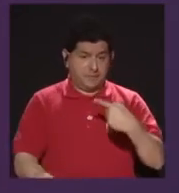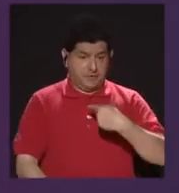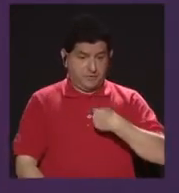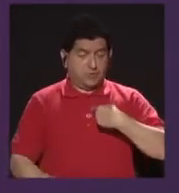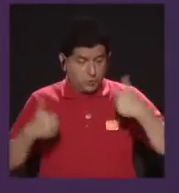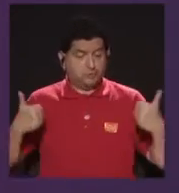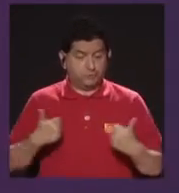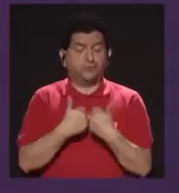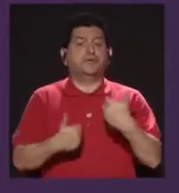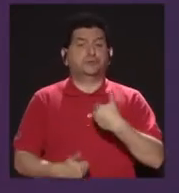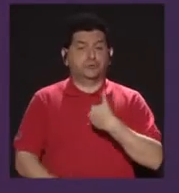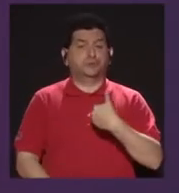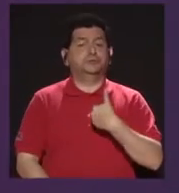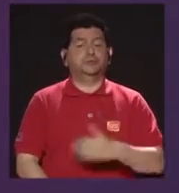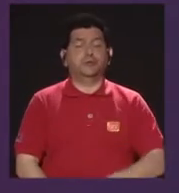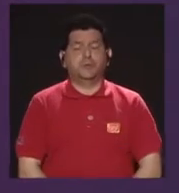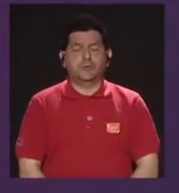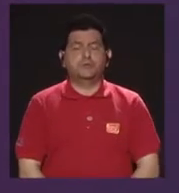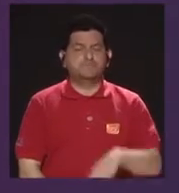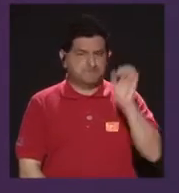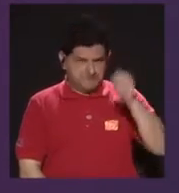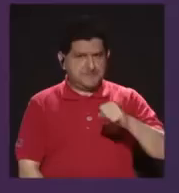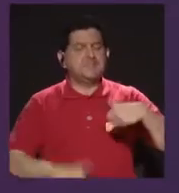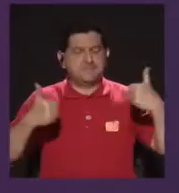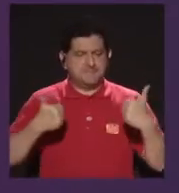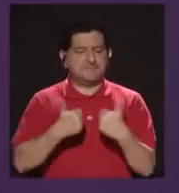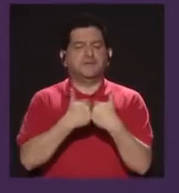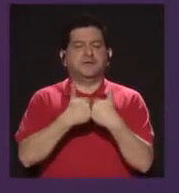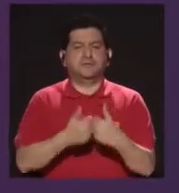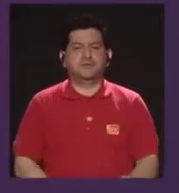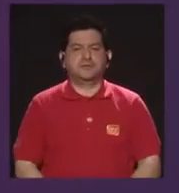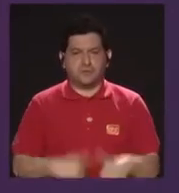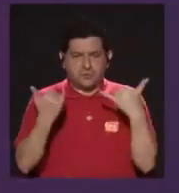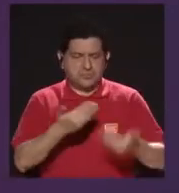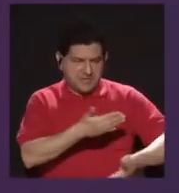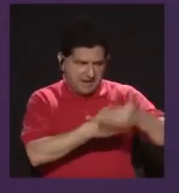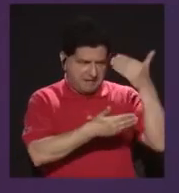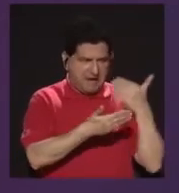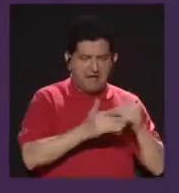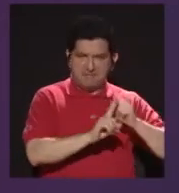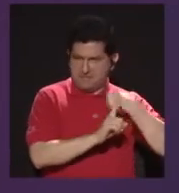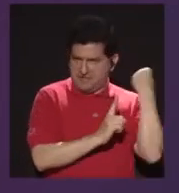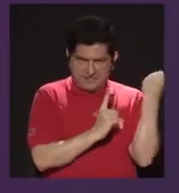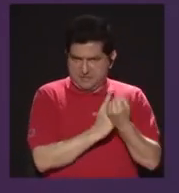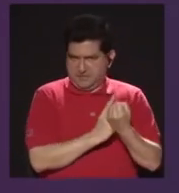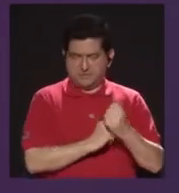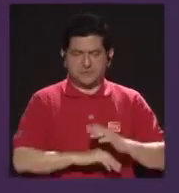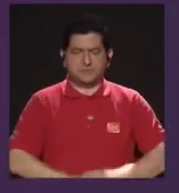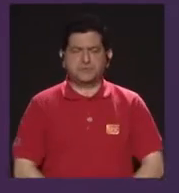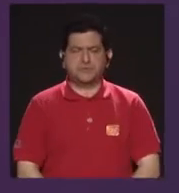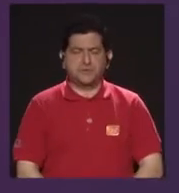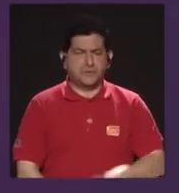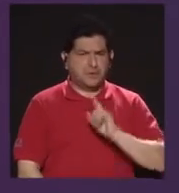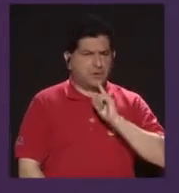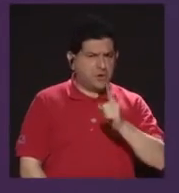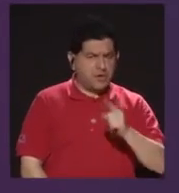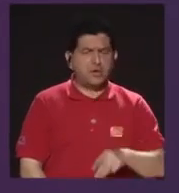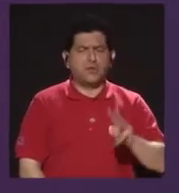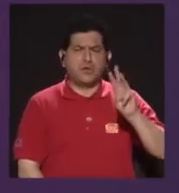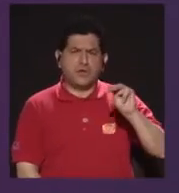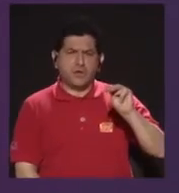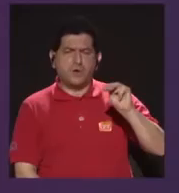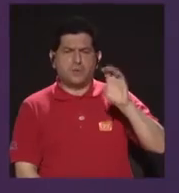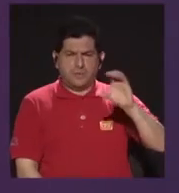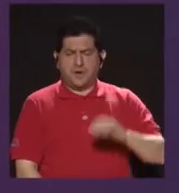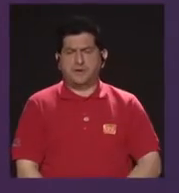es un reto o sea fue un reto porque ya eso quedó en el pasado y como lo dijo este o mar